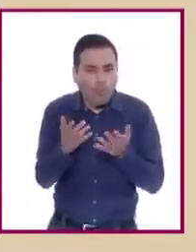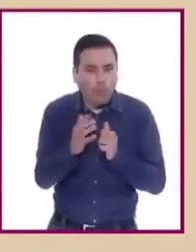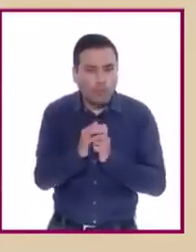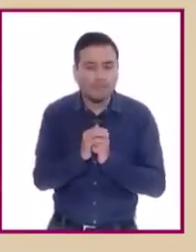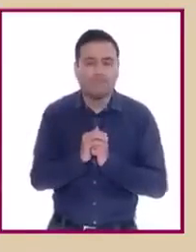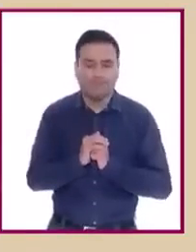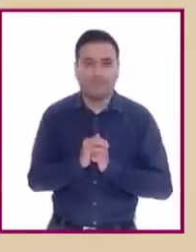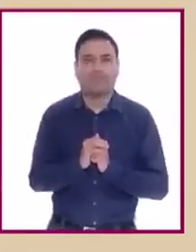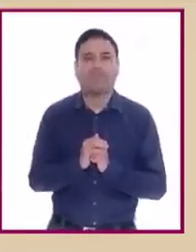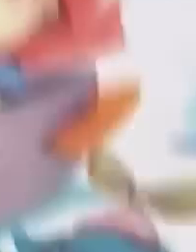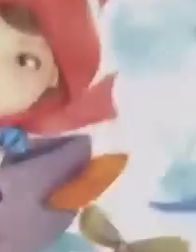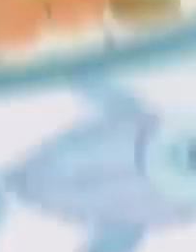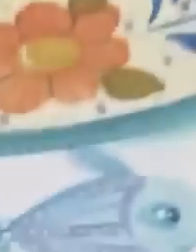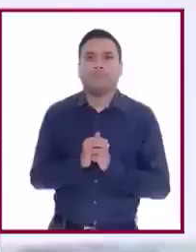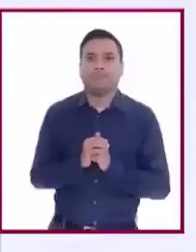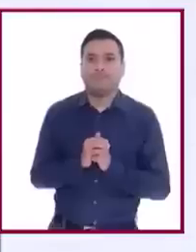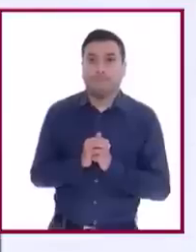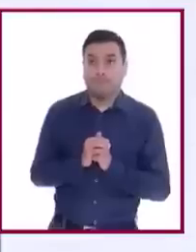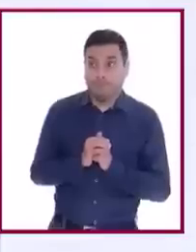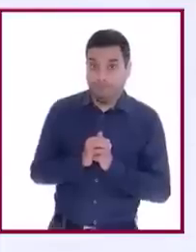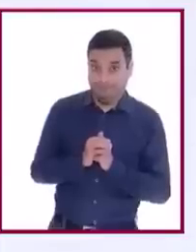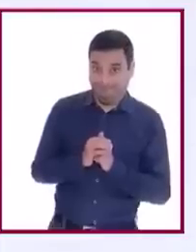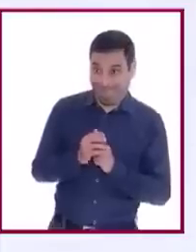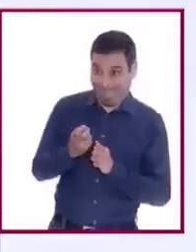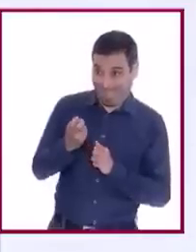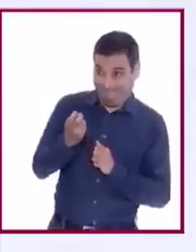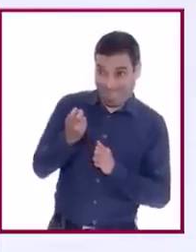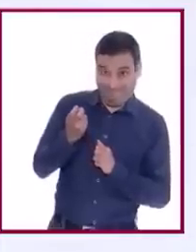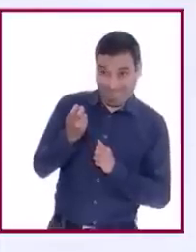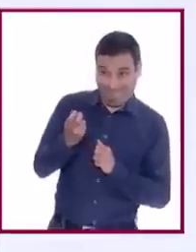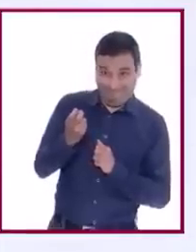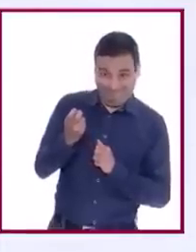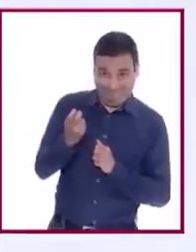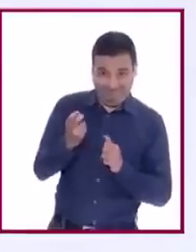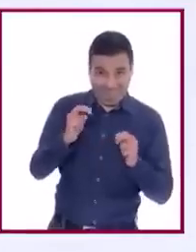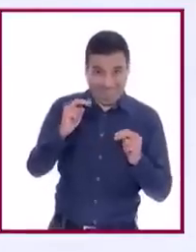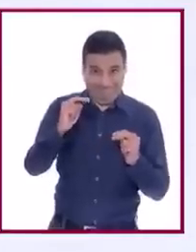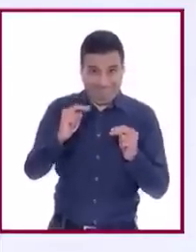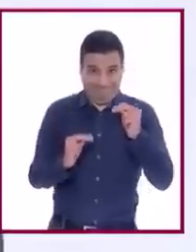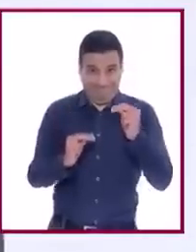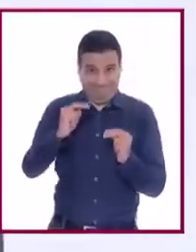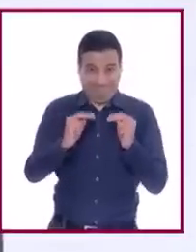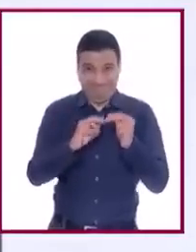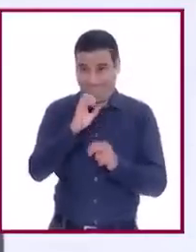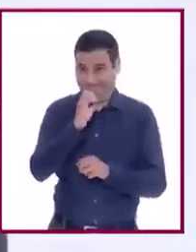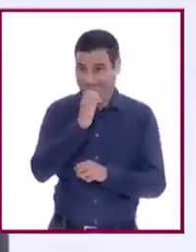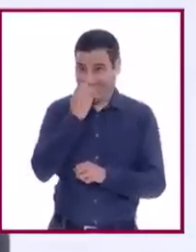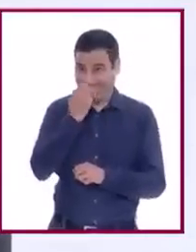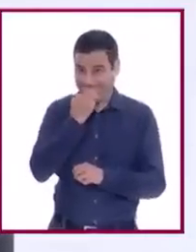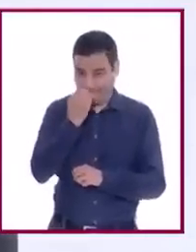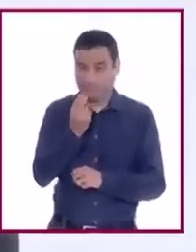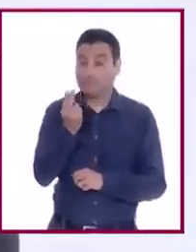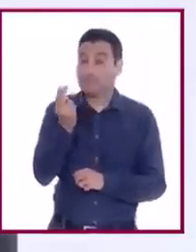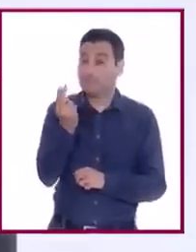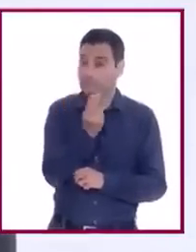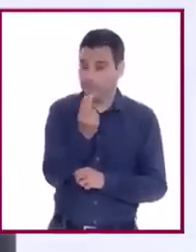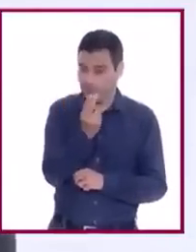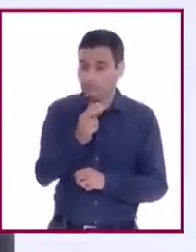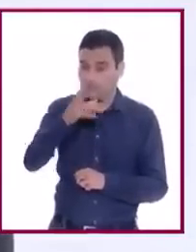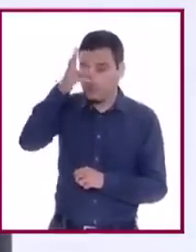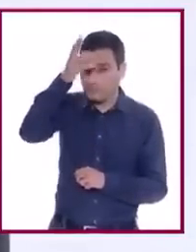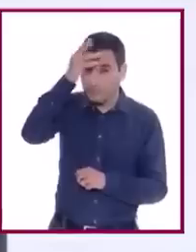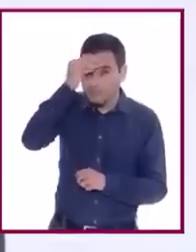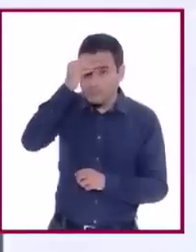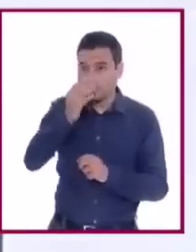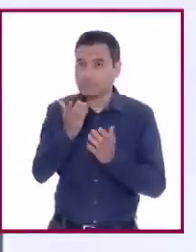este de este nivel parte desde la el enfoque humanista de los valores de la convivencia de